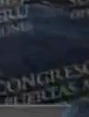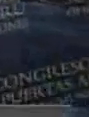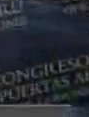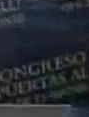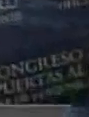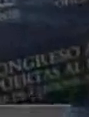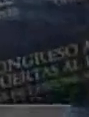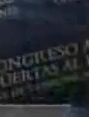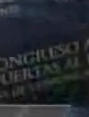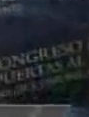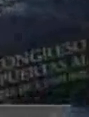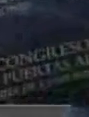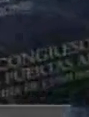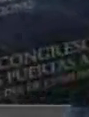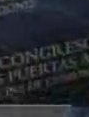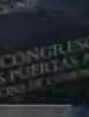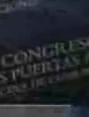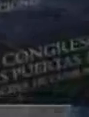Ya, un segundito.